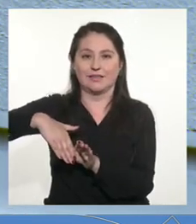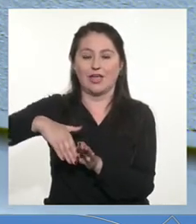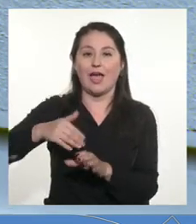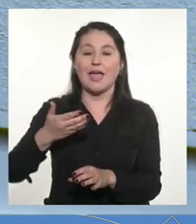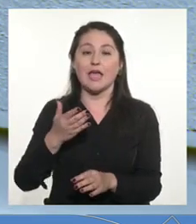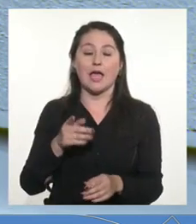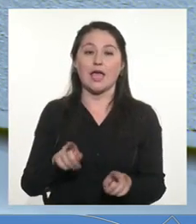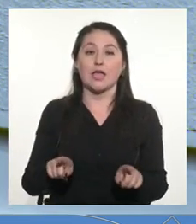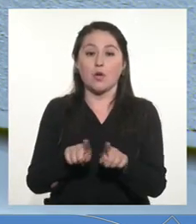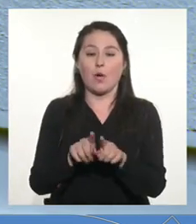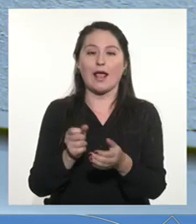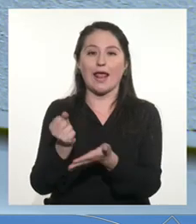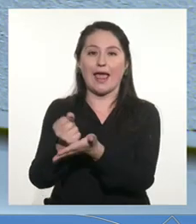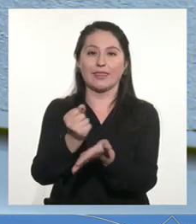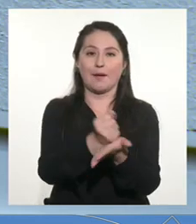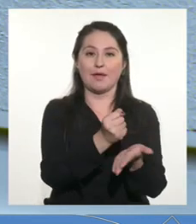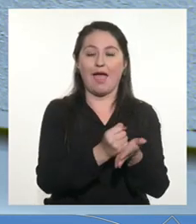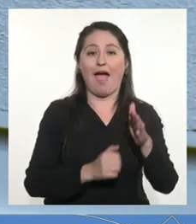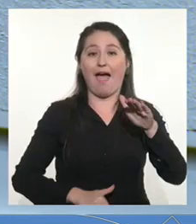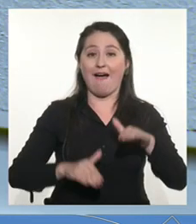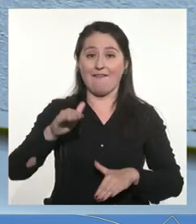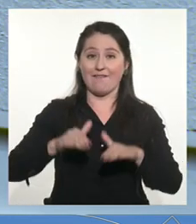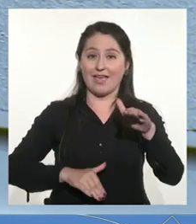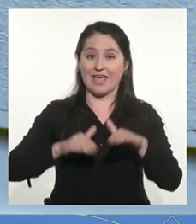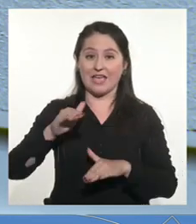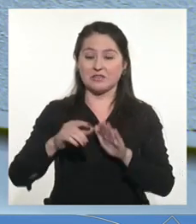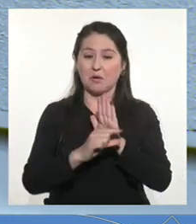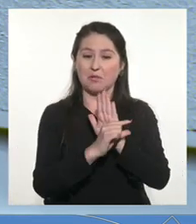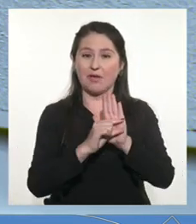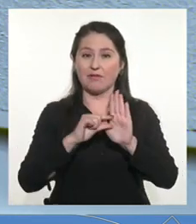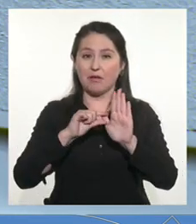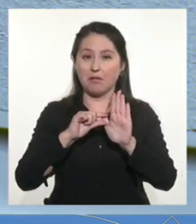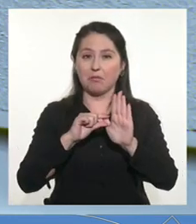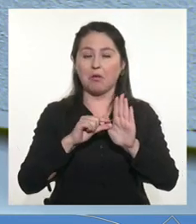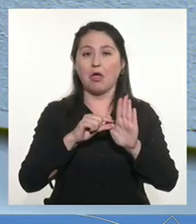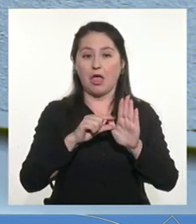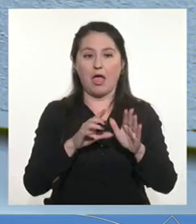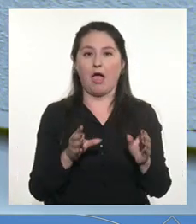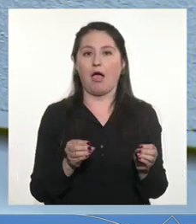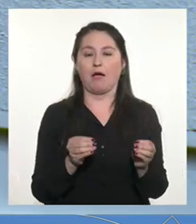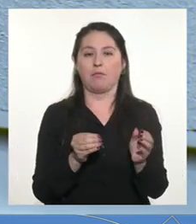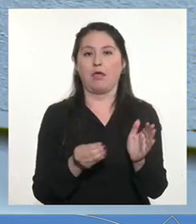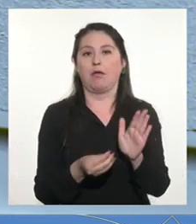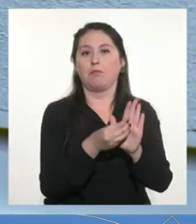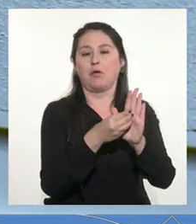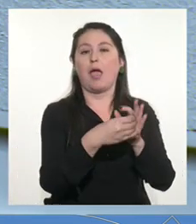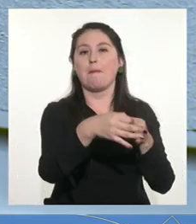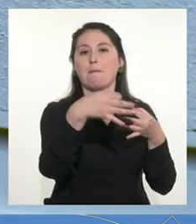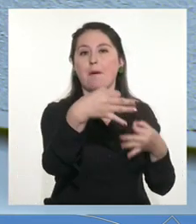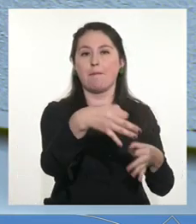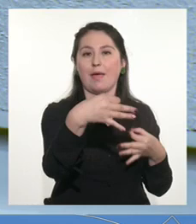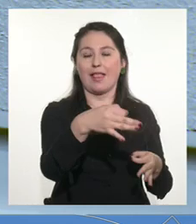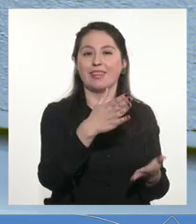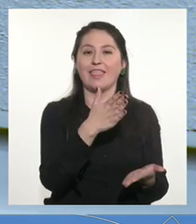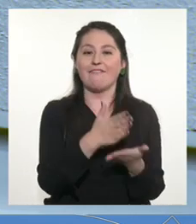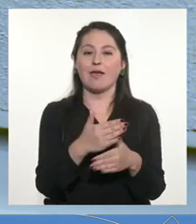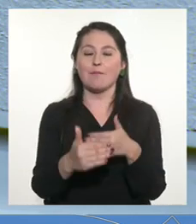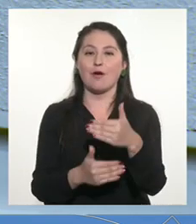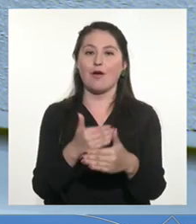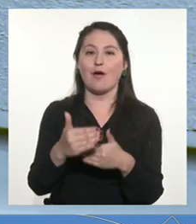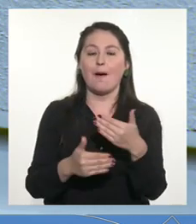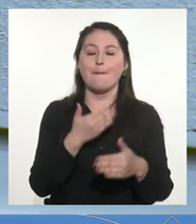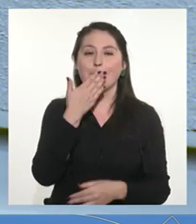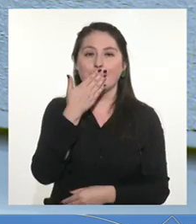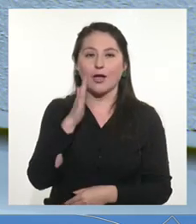tramitaciones algunas veces algunos incisos también quedan en el papel tenemos que mejorar y perfeccionar nuestro proceso interno de